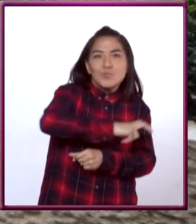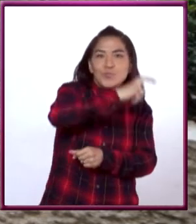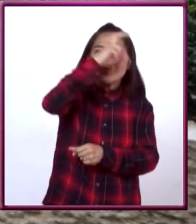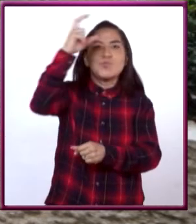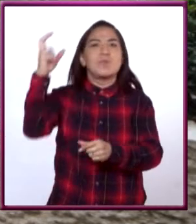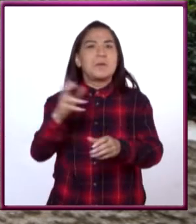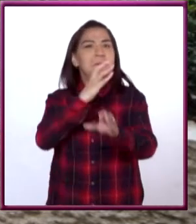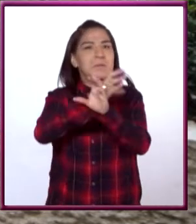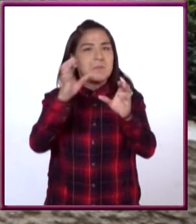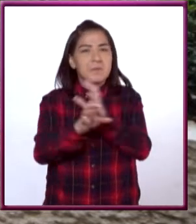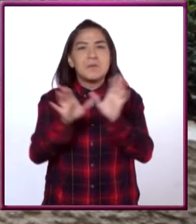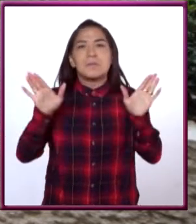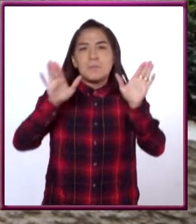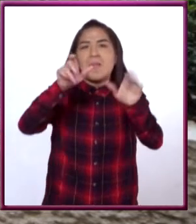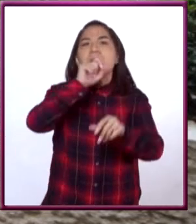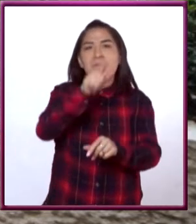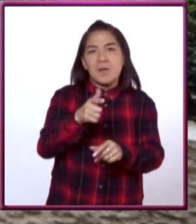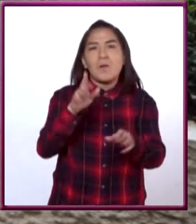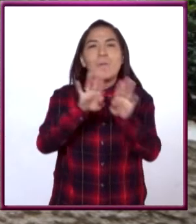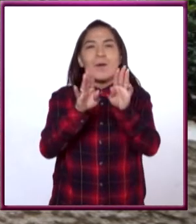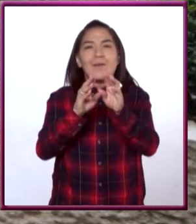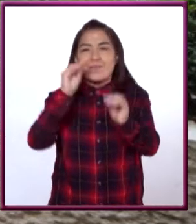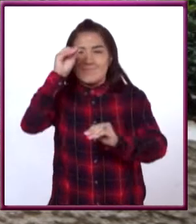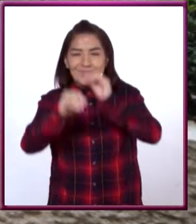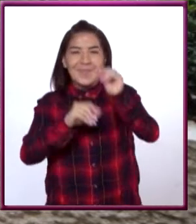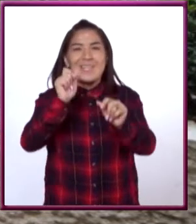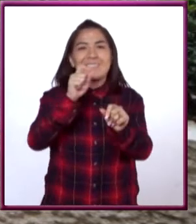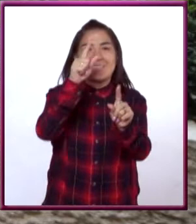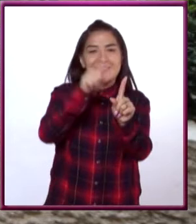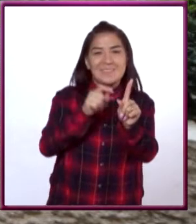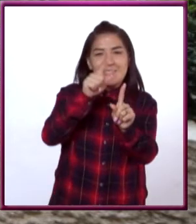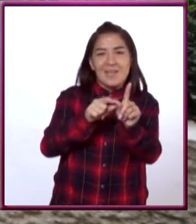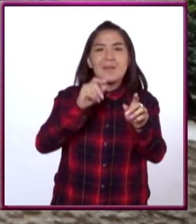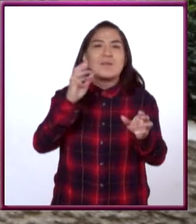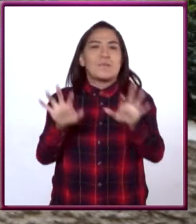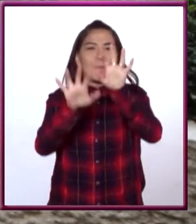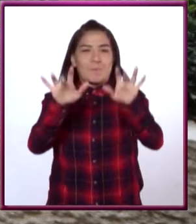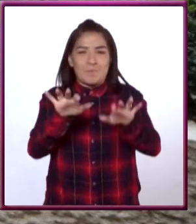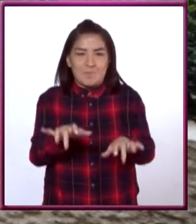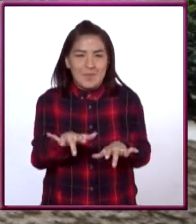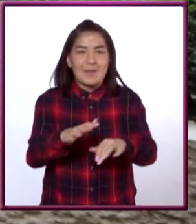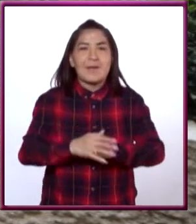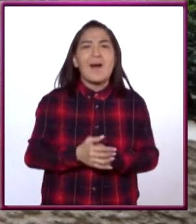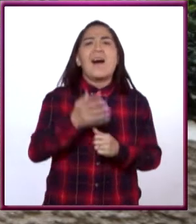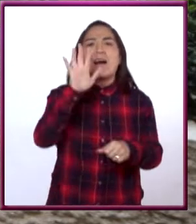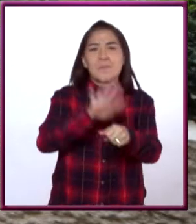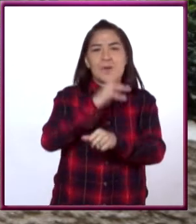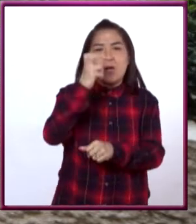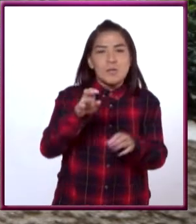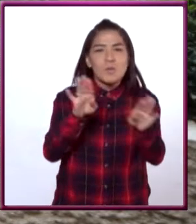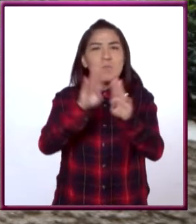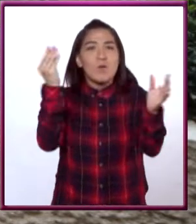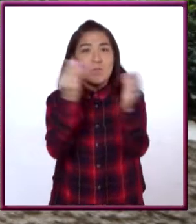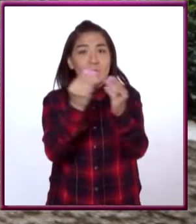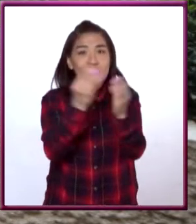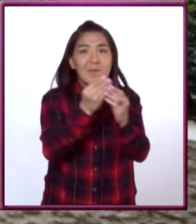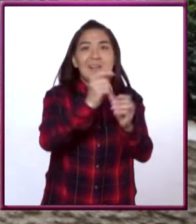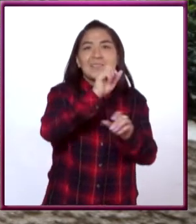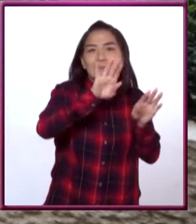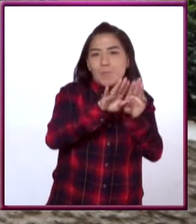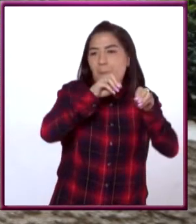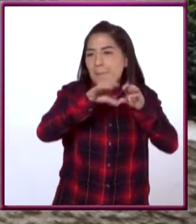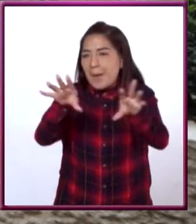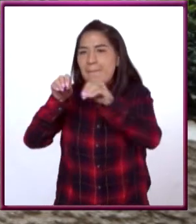aeroespacial. También se usa en el entretenimiento como la animación gráfica por computadora. Ah, ¿será por eso que ahora anuncian cursos por todos